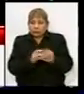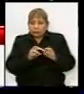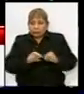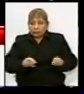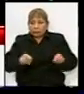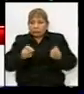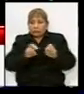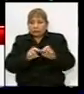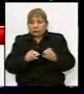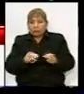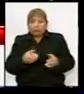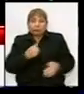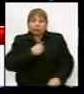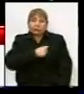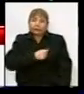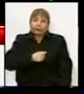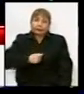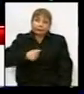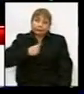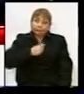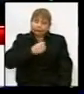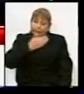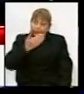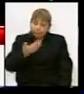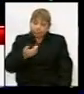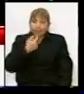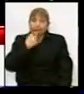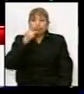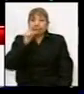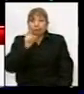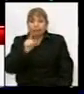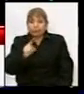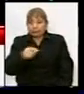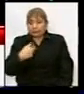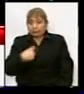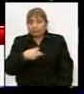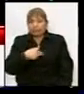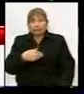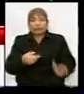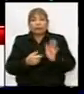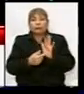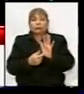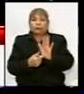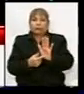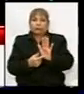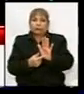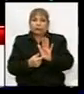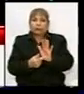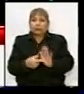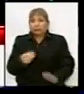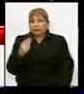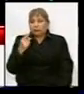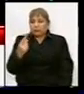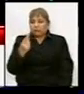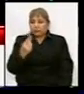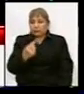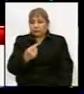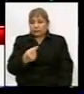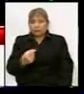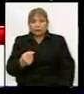debate lamentablemente estamos sub representados cada uno de esos siendo rentadas